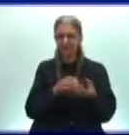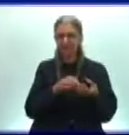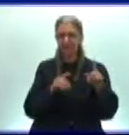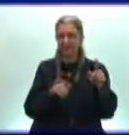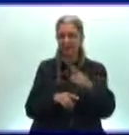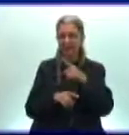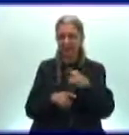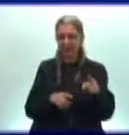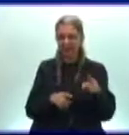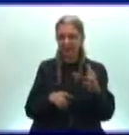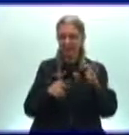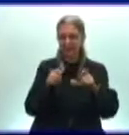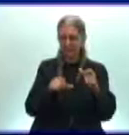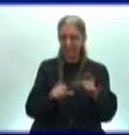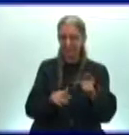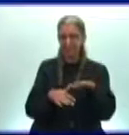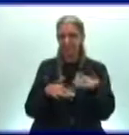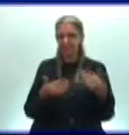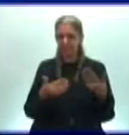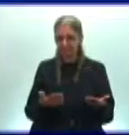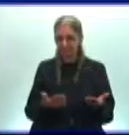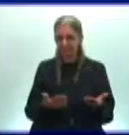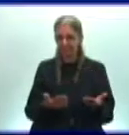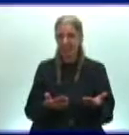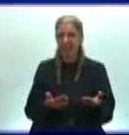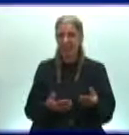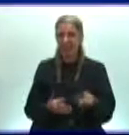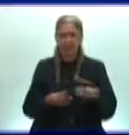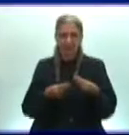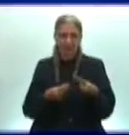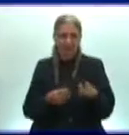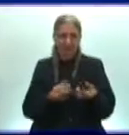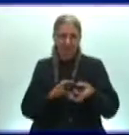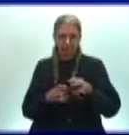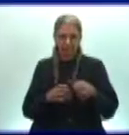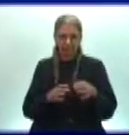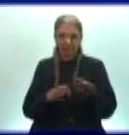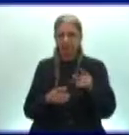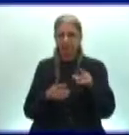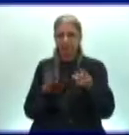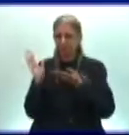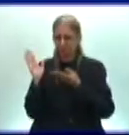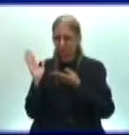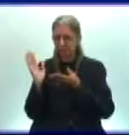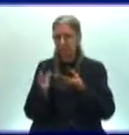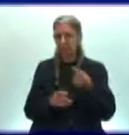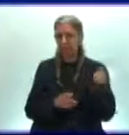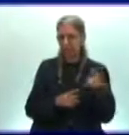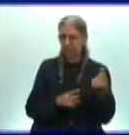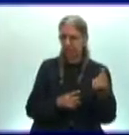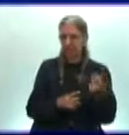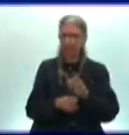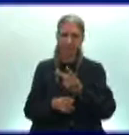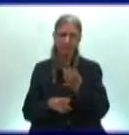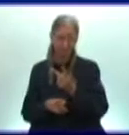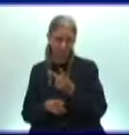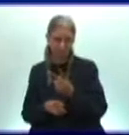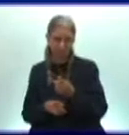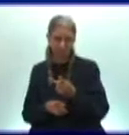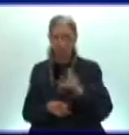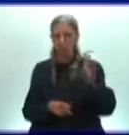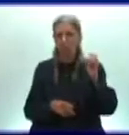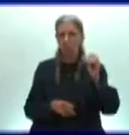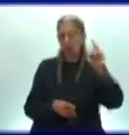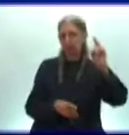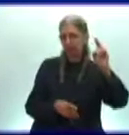que en ellas se encuentran. Ahora, dadas las fórmulas químicas de las sustancias moleculares siguientes. La número 1 es el